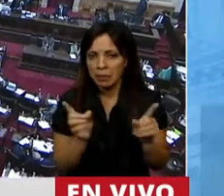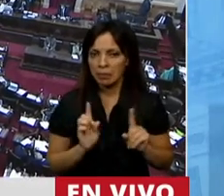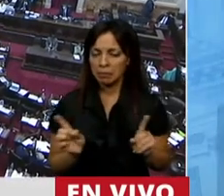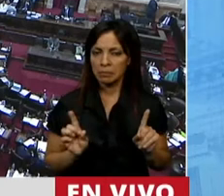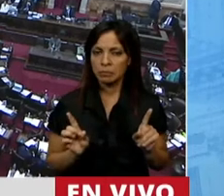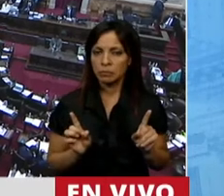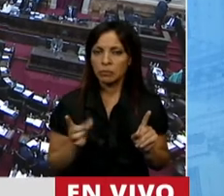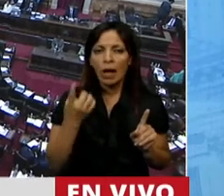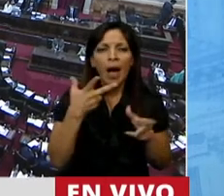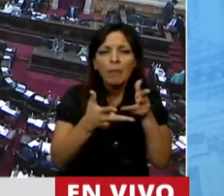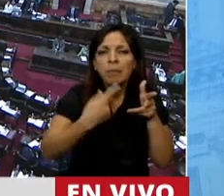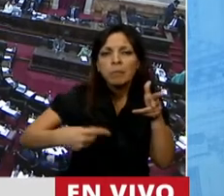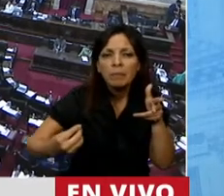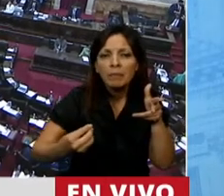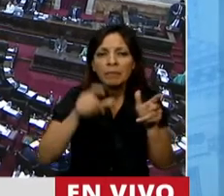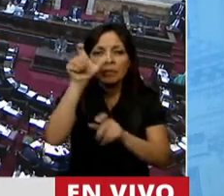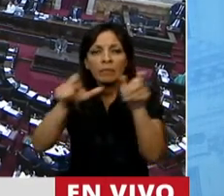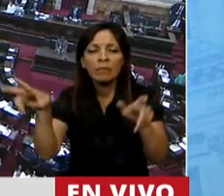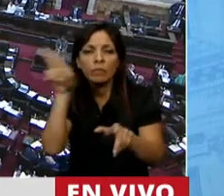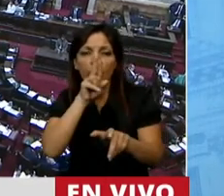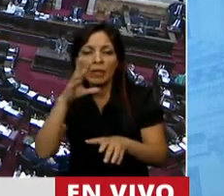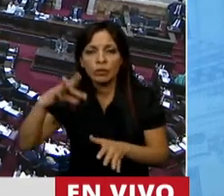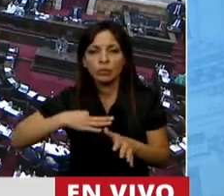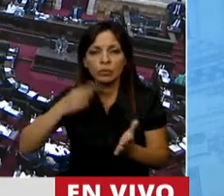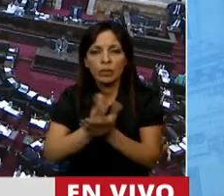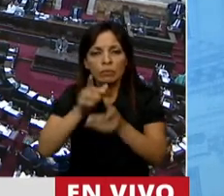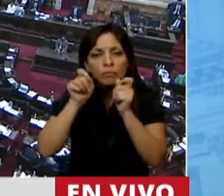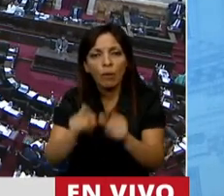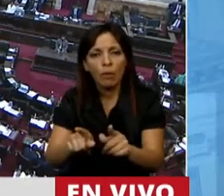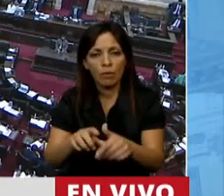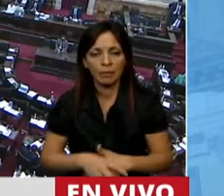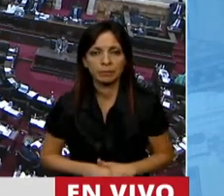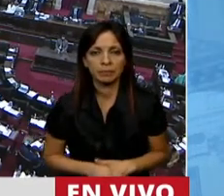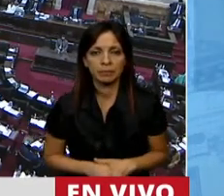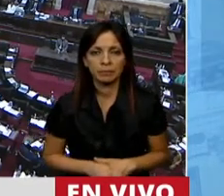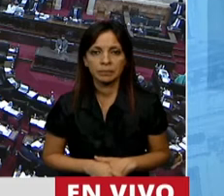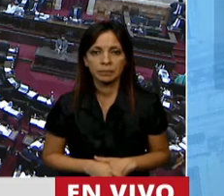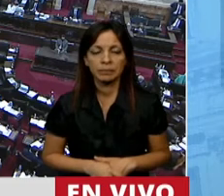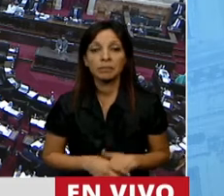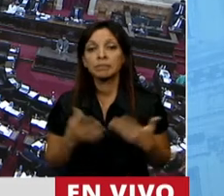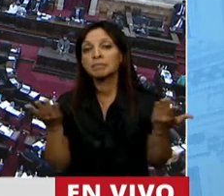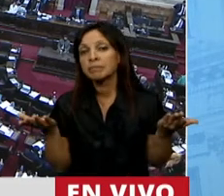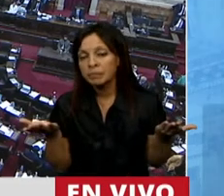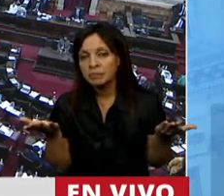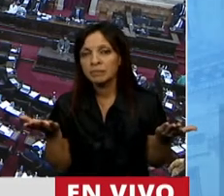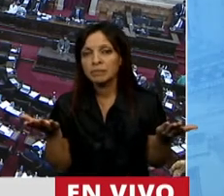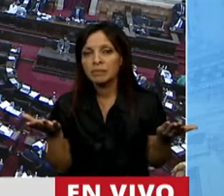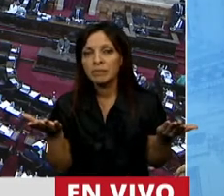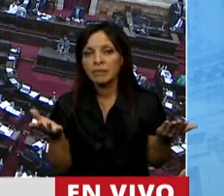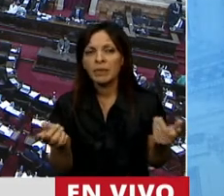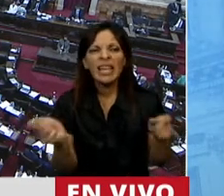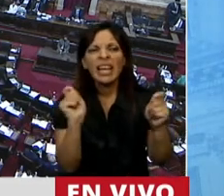Se trata de ciudadanas sujetas de derechos. Ahora bien, ¿alguien